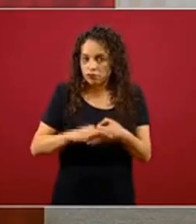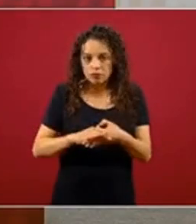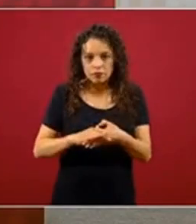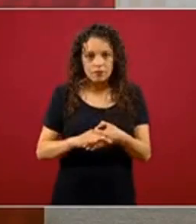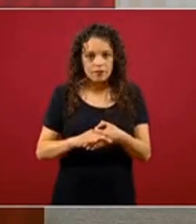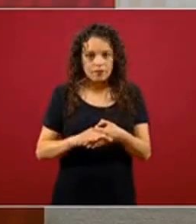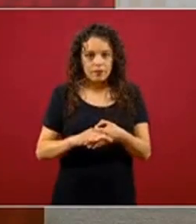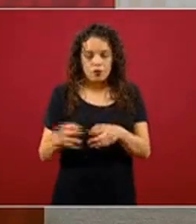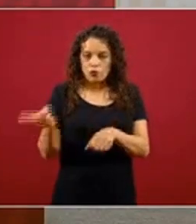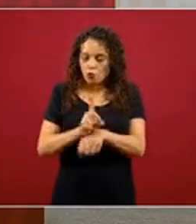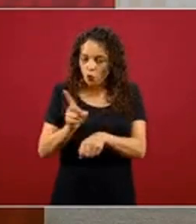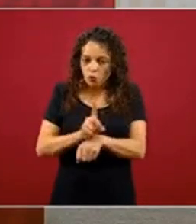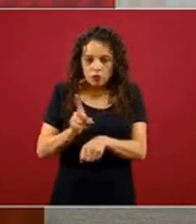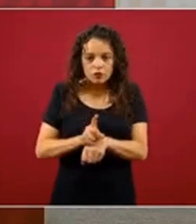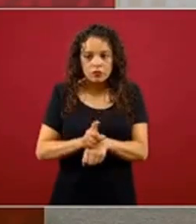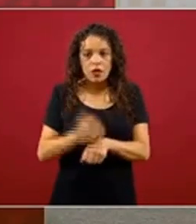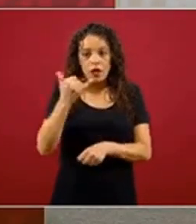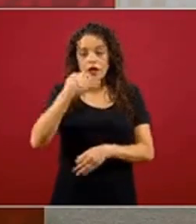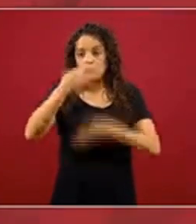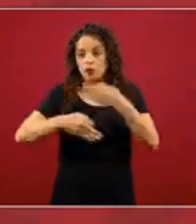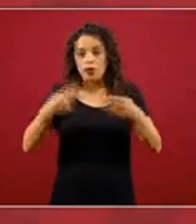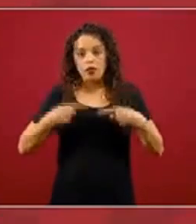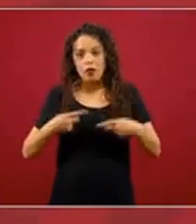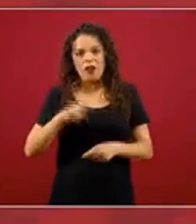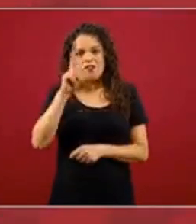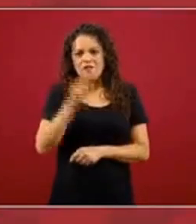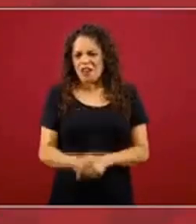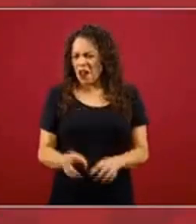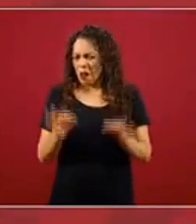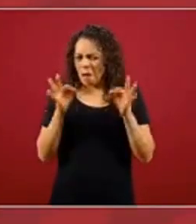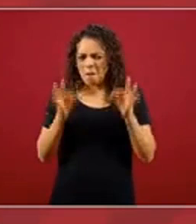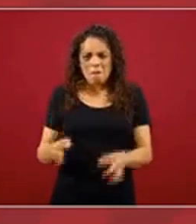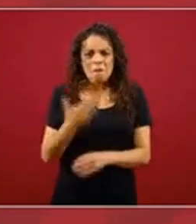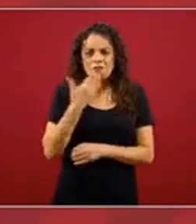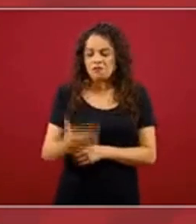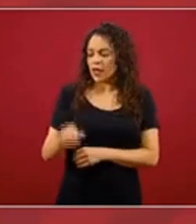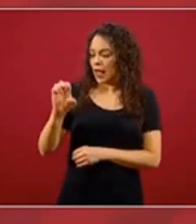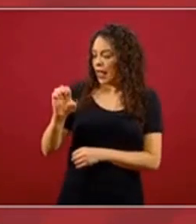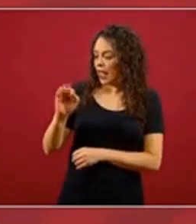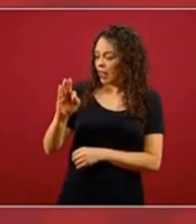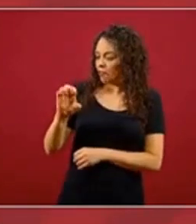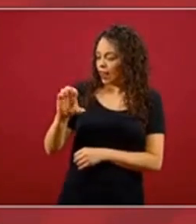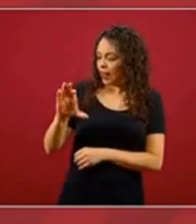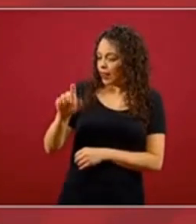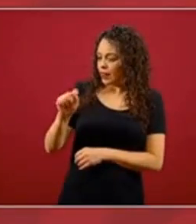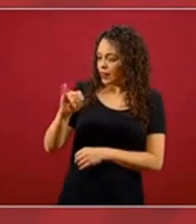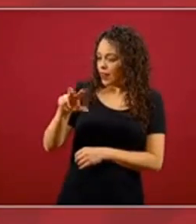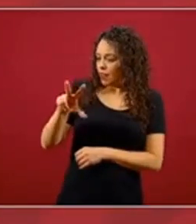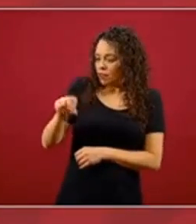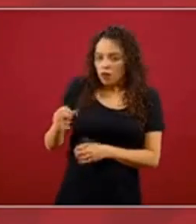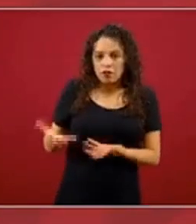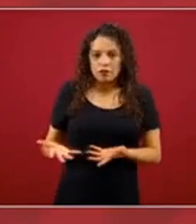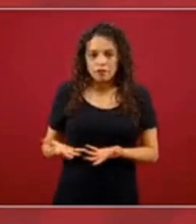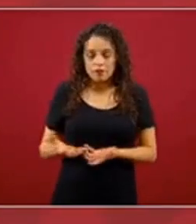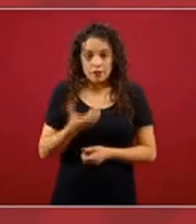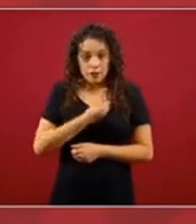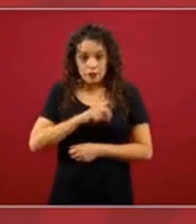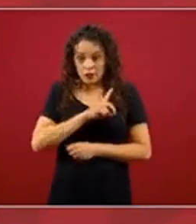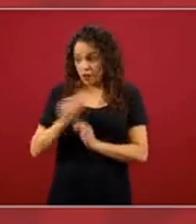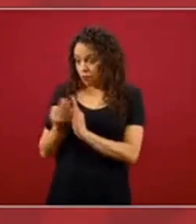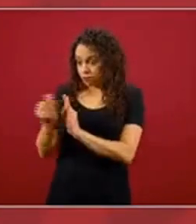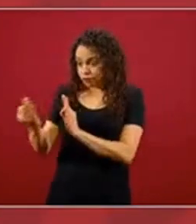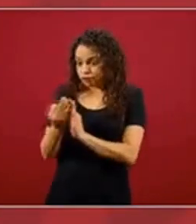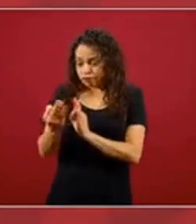personas, pueden ser muy efectivas. La sana distancia, que parece algo simple, es